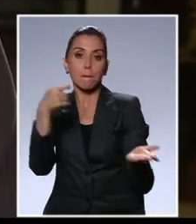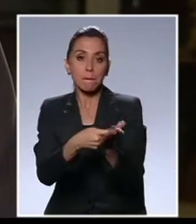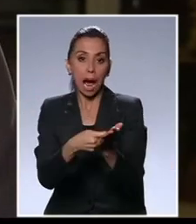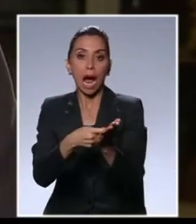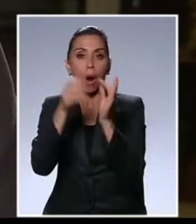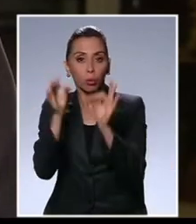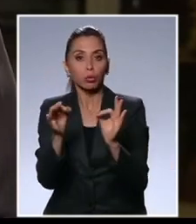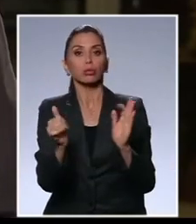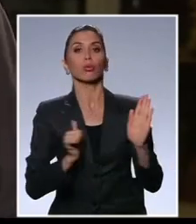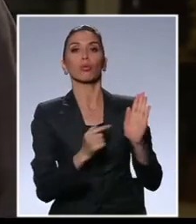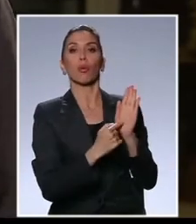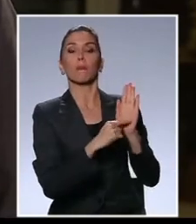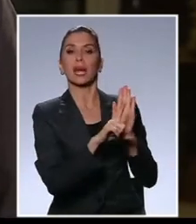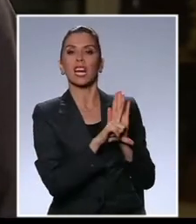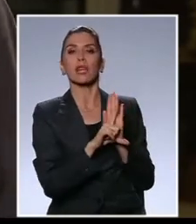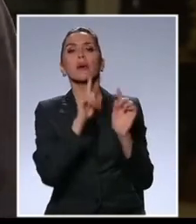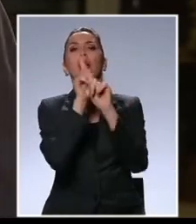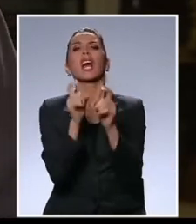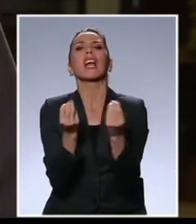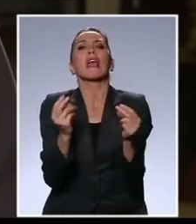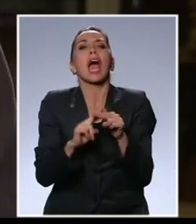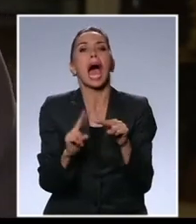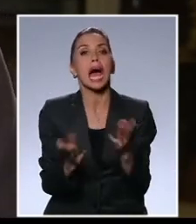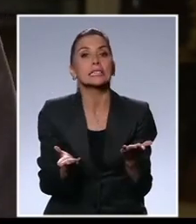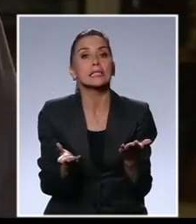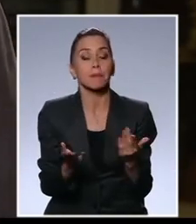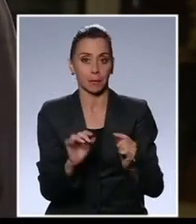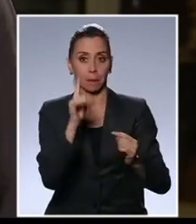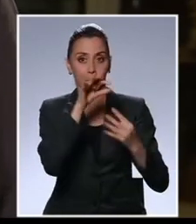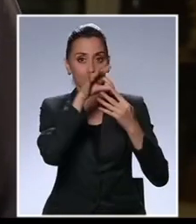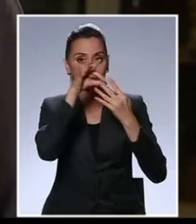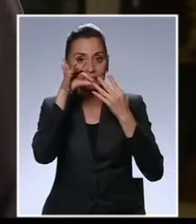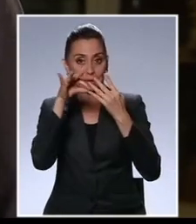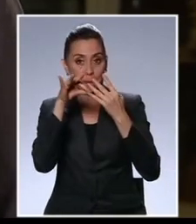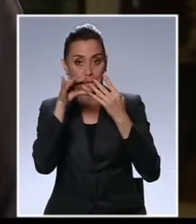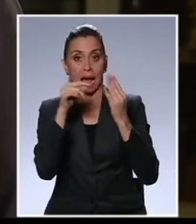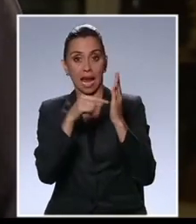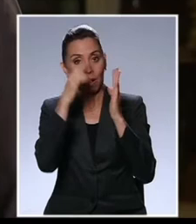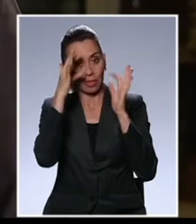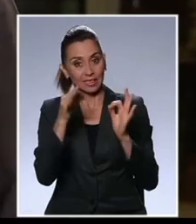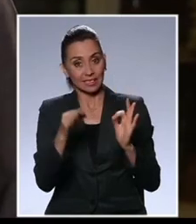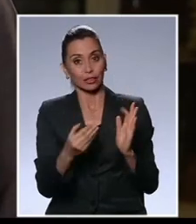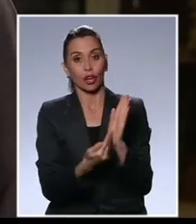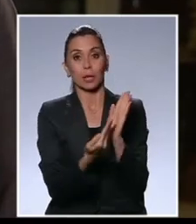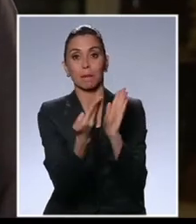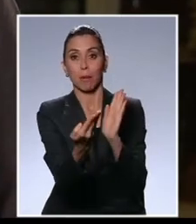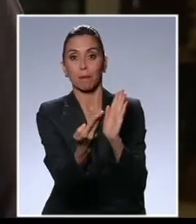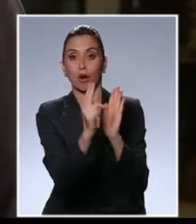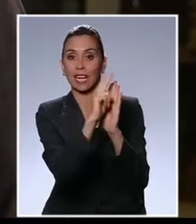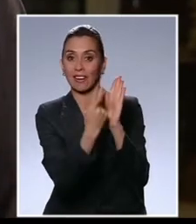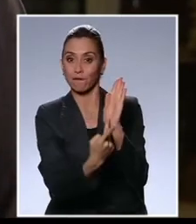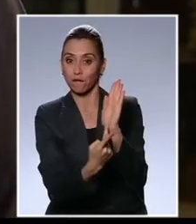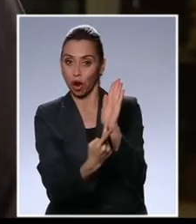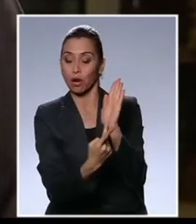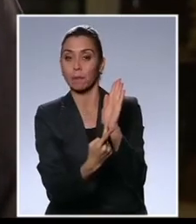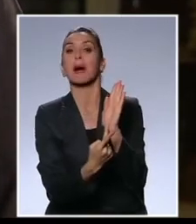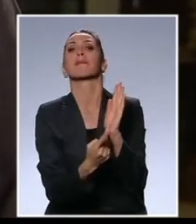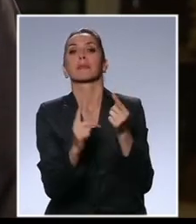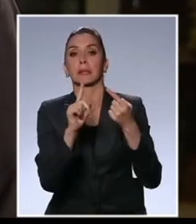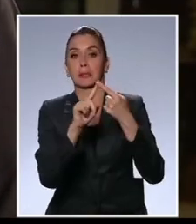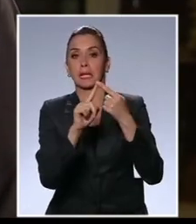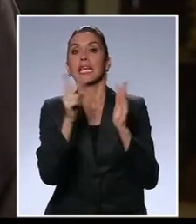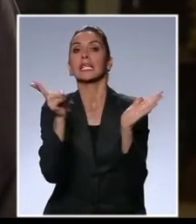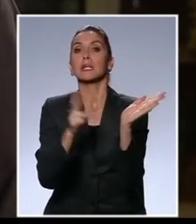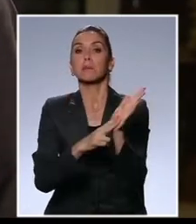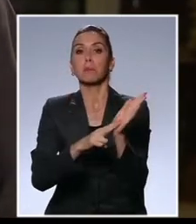a las leyes Qué vamos a hacer las principales medidas que proponemos en esta reforma son las siguientes respecto del impuesto